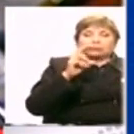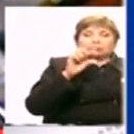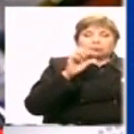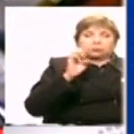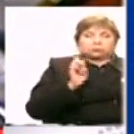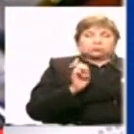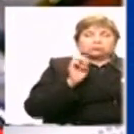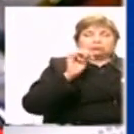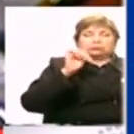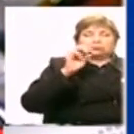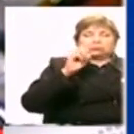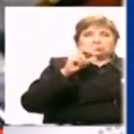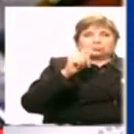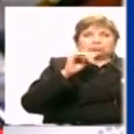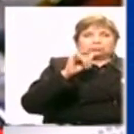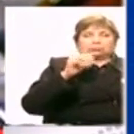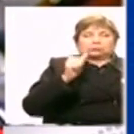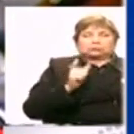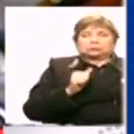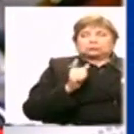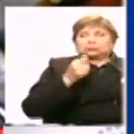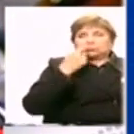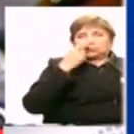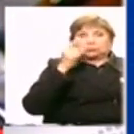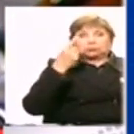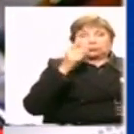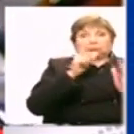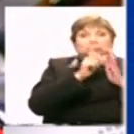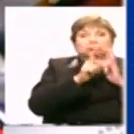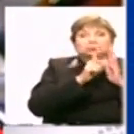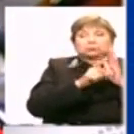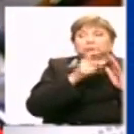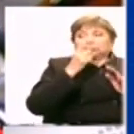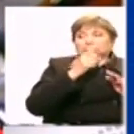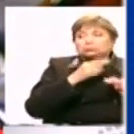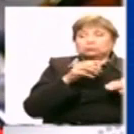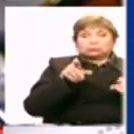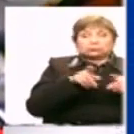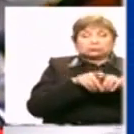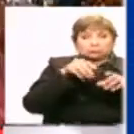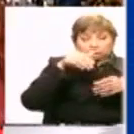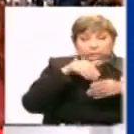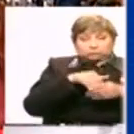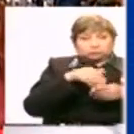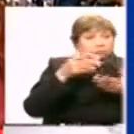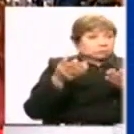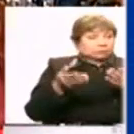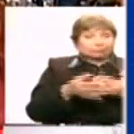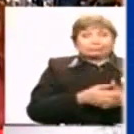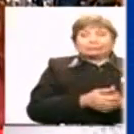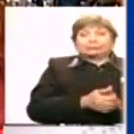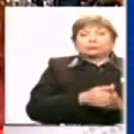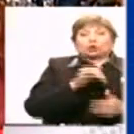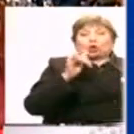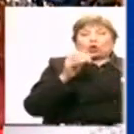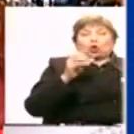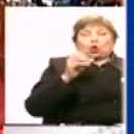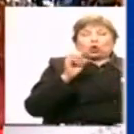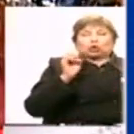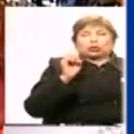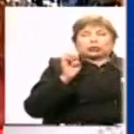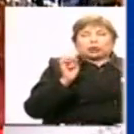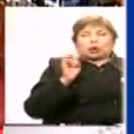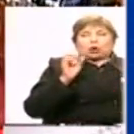del país, en todas las regiones. Y nuestro compromiso ha sido tener a esos funcionarios, a los mejores de todo el